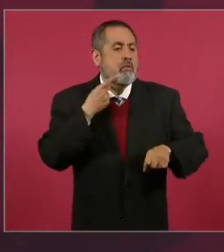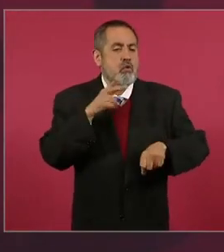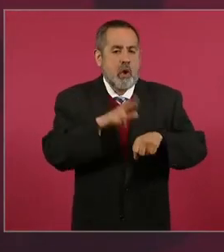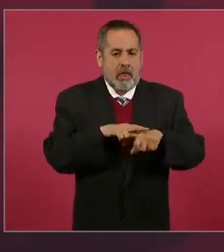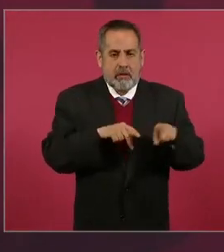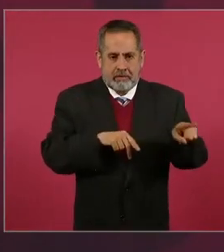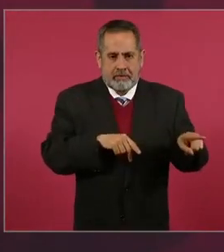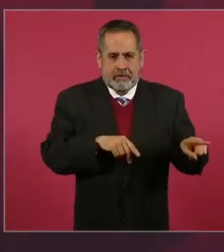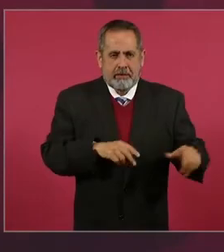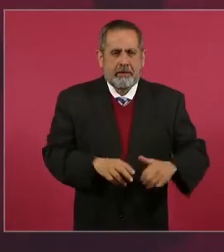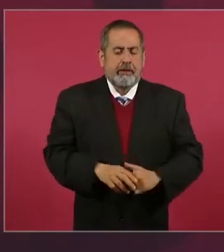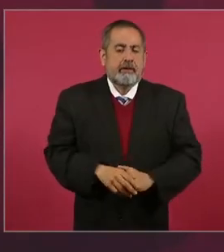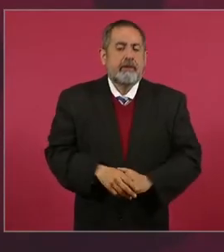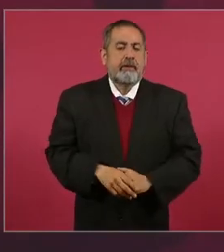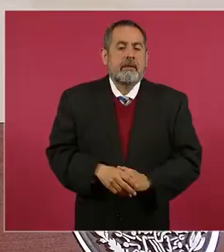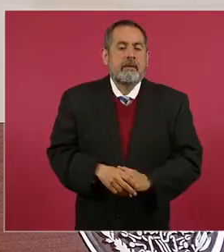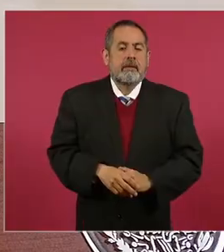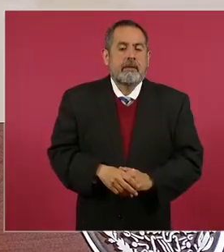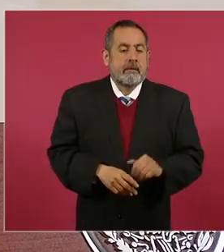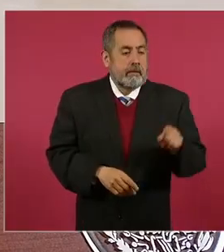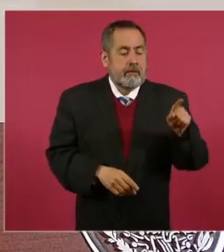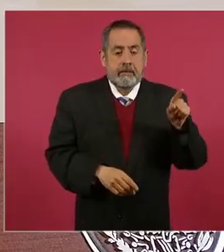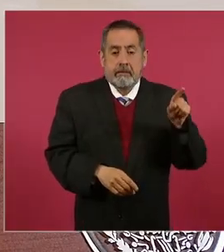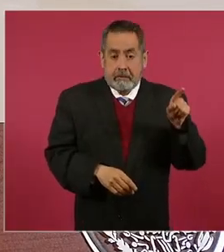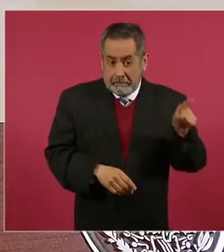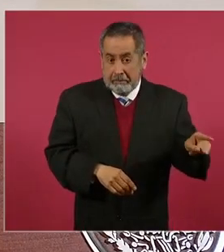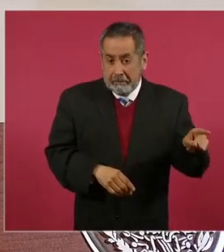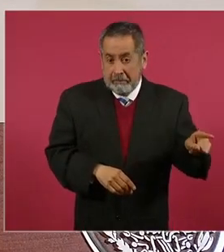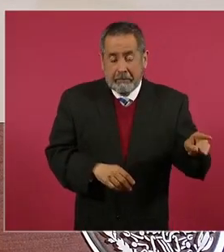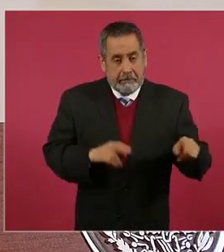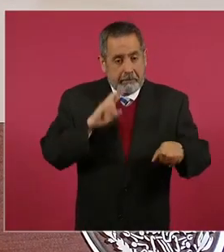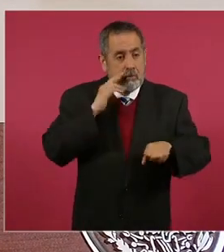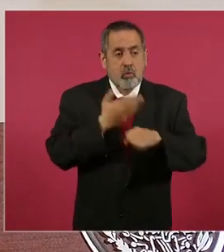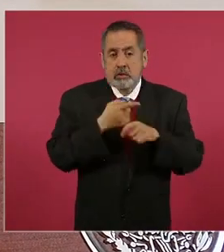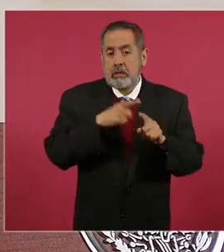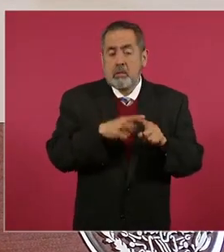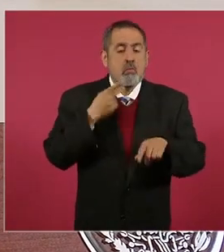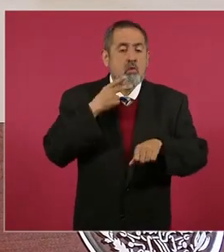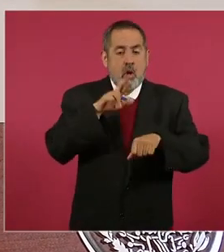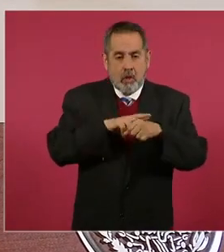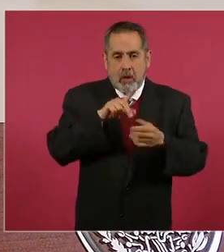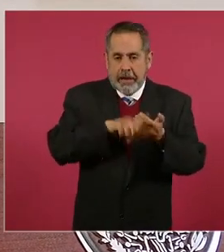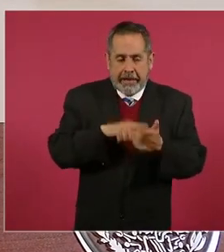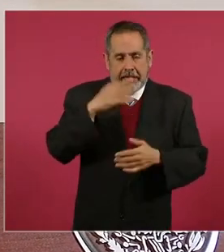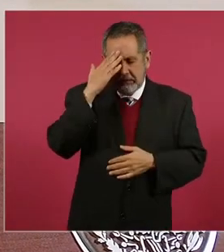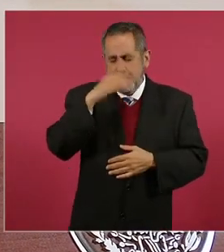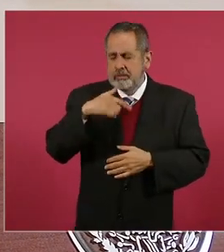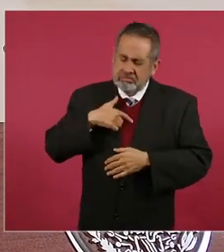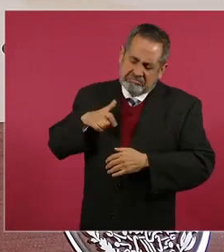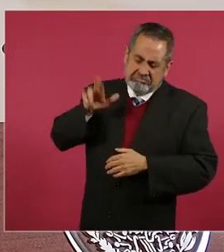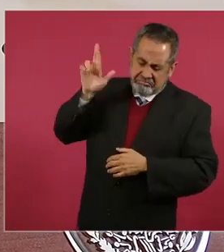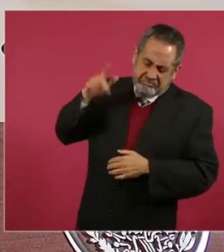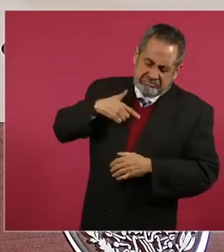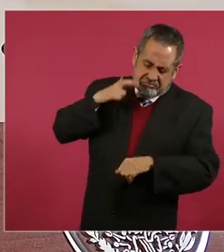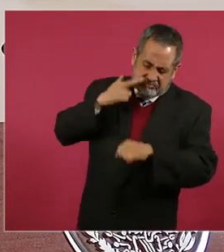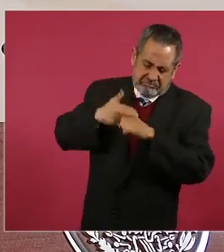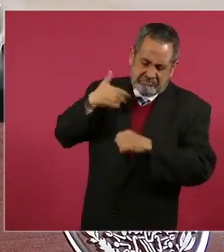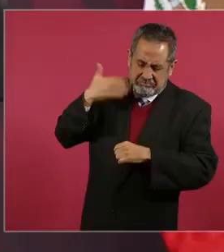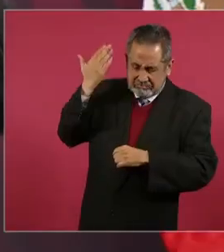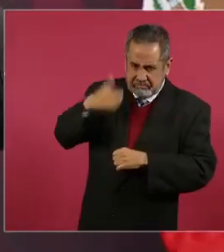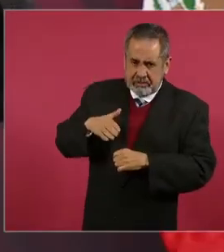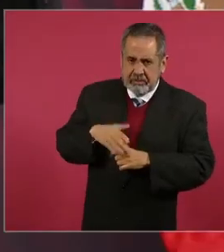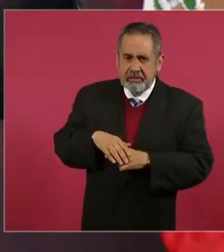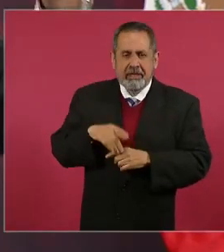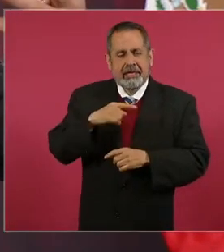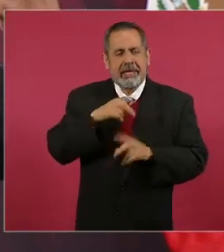procurador, que era el responsable, y él mismo se asumió así, de